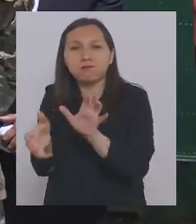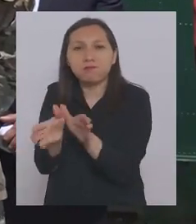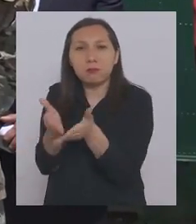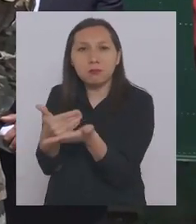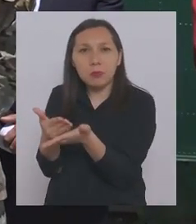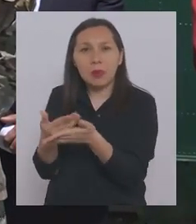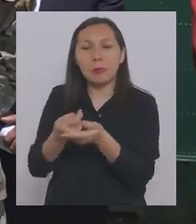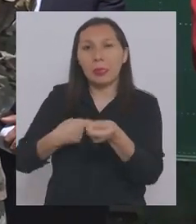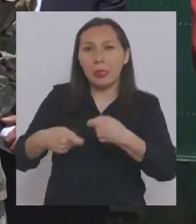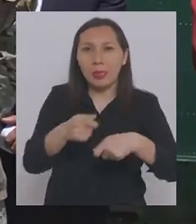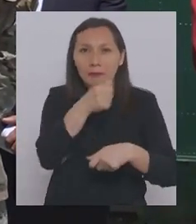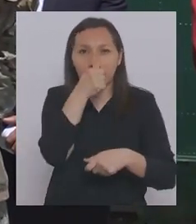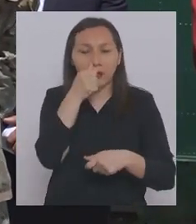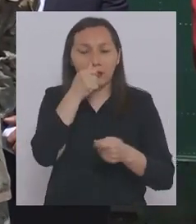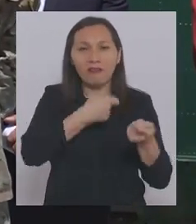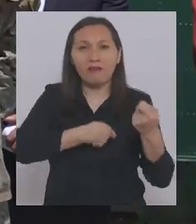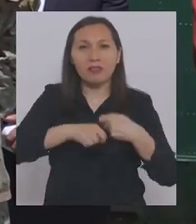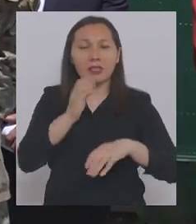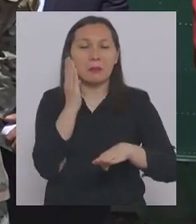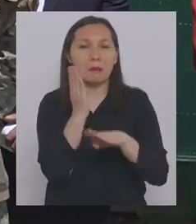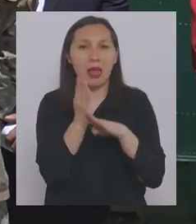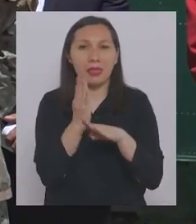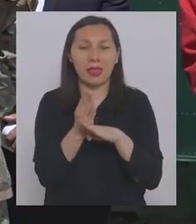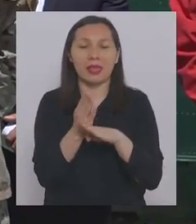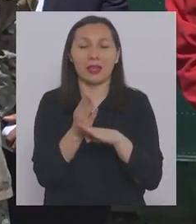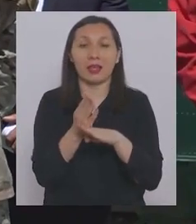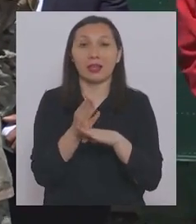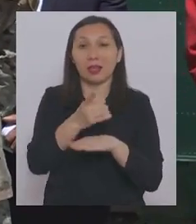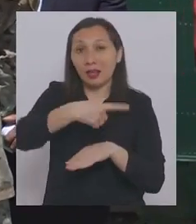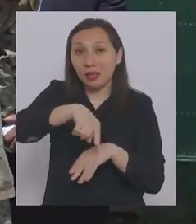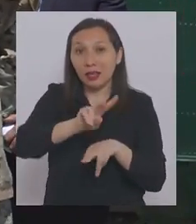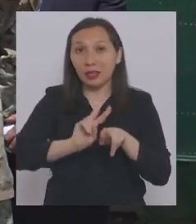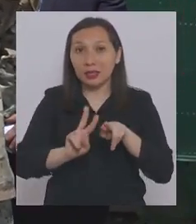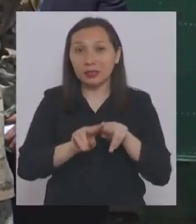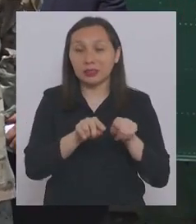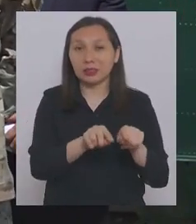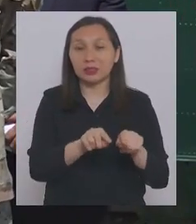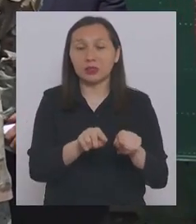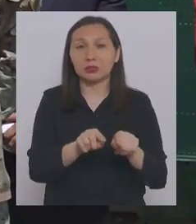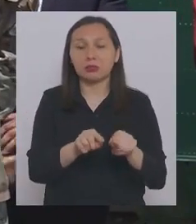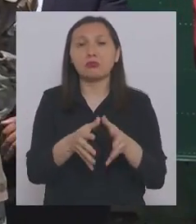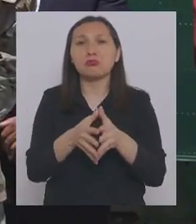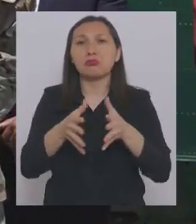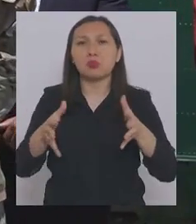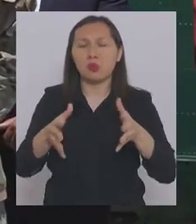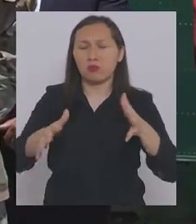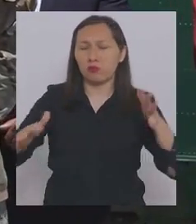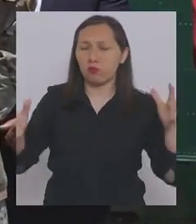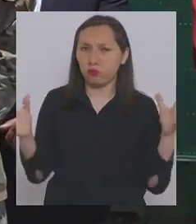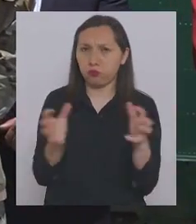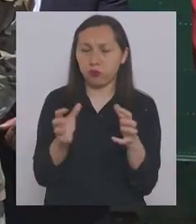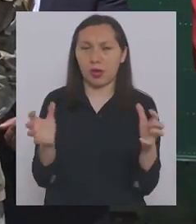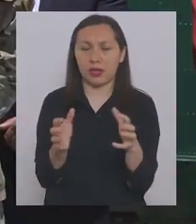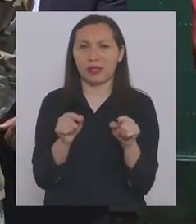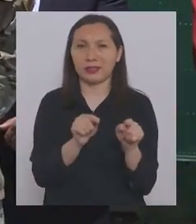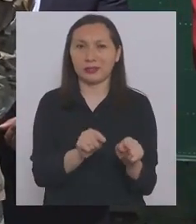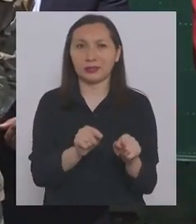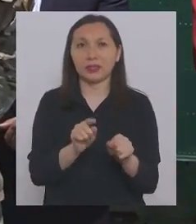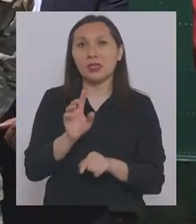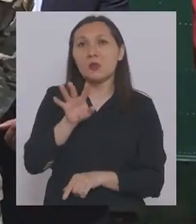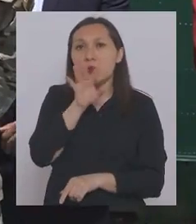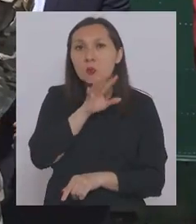de narcotráfico, de robo de madera, que actúan con gran violencia, que